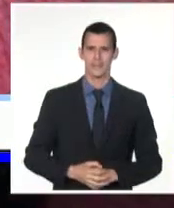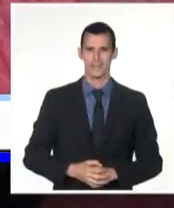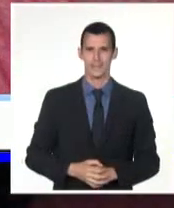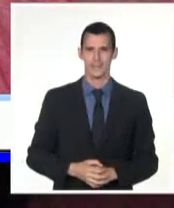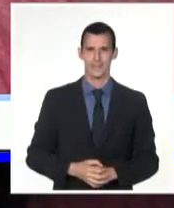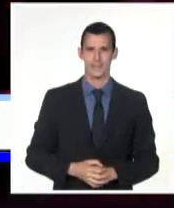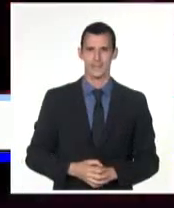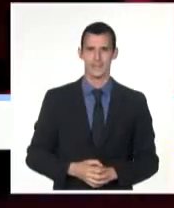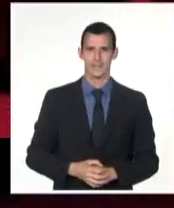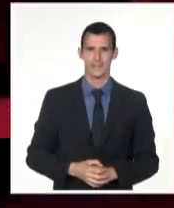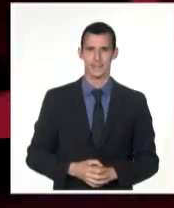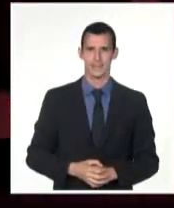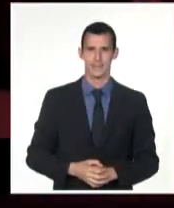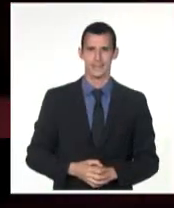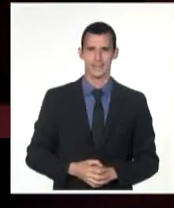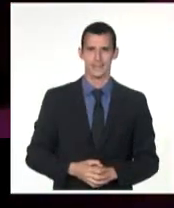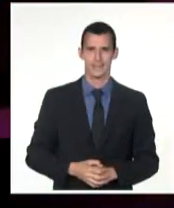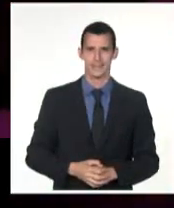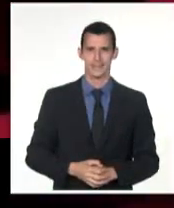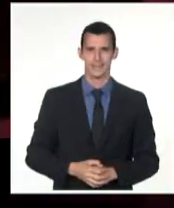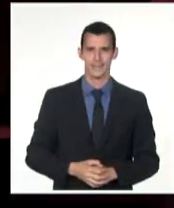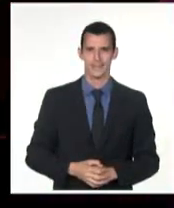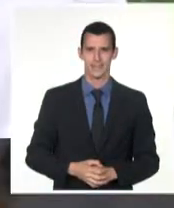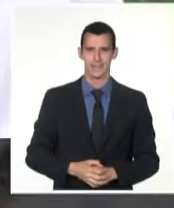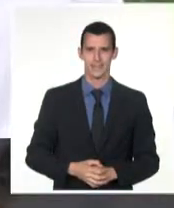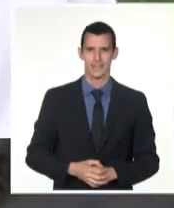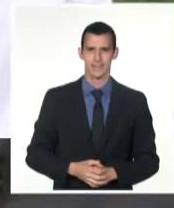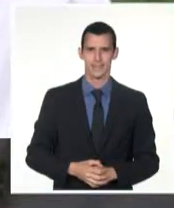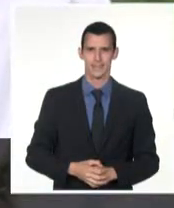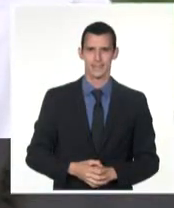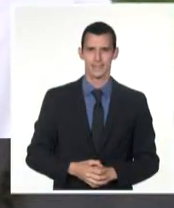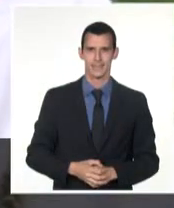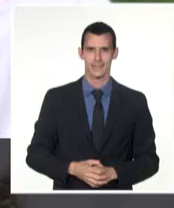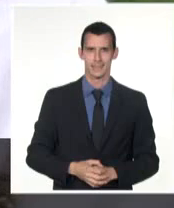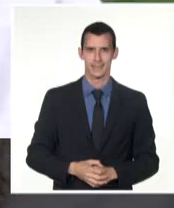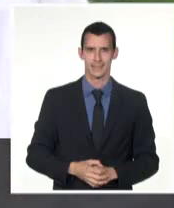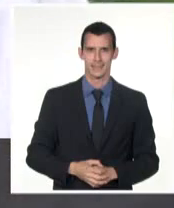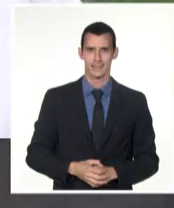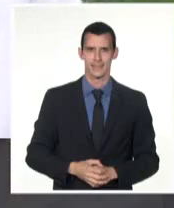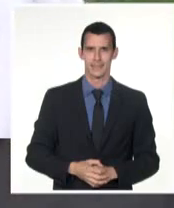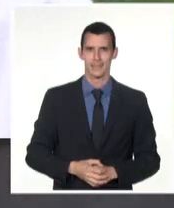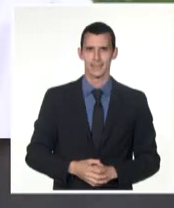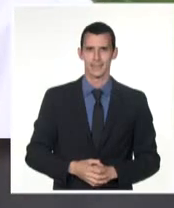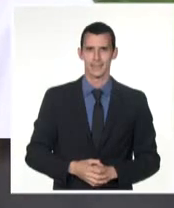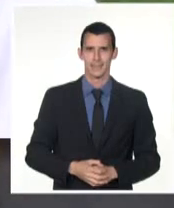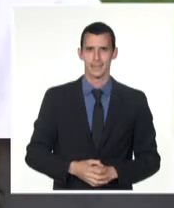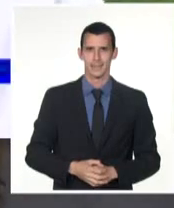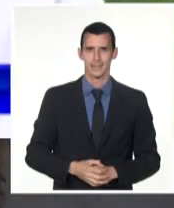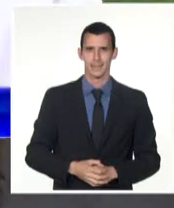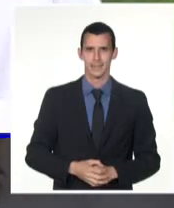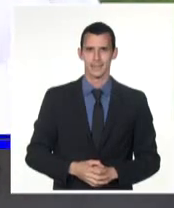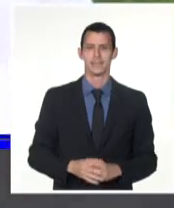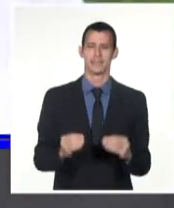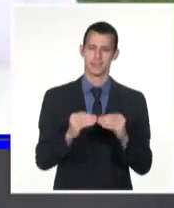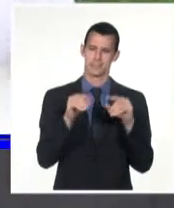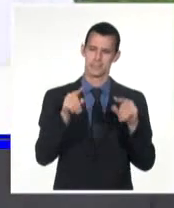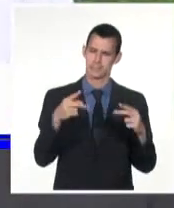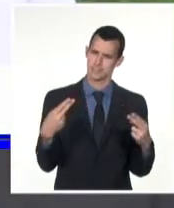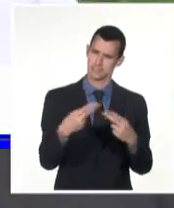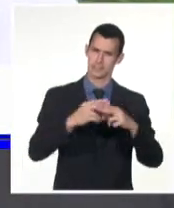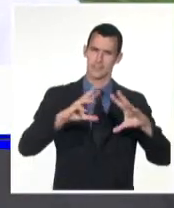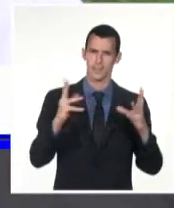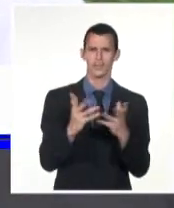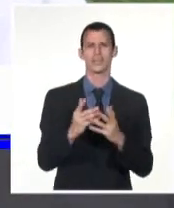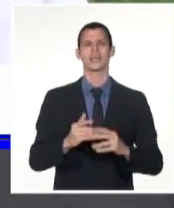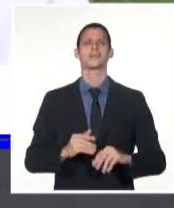este reconocido cultor de la música de la campiña cubana. La fiesta campesina en su 25 edición, en esta ocasión